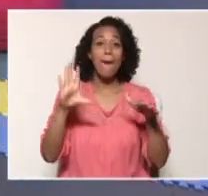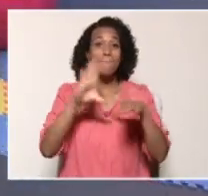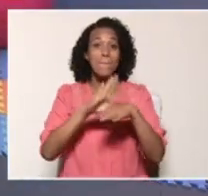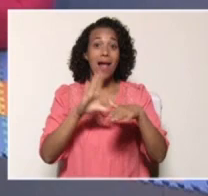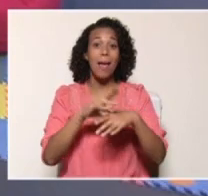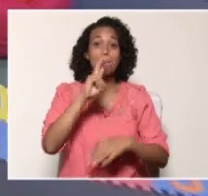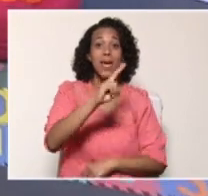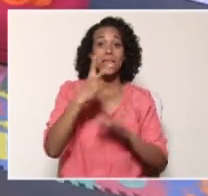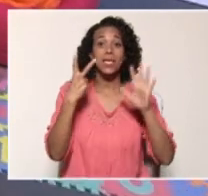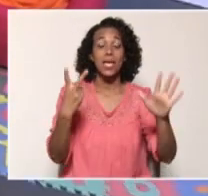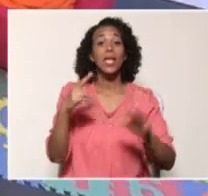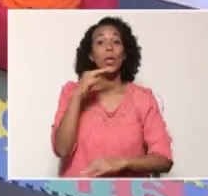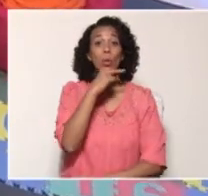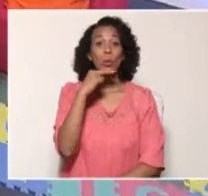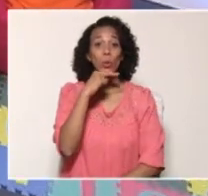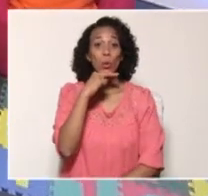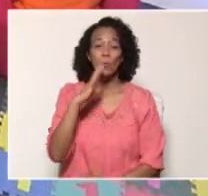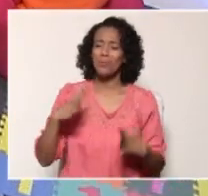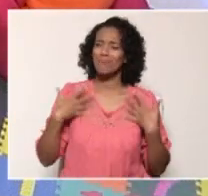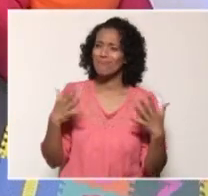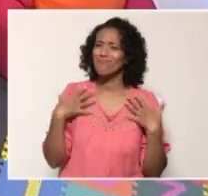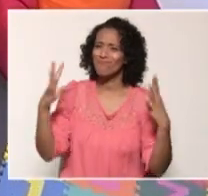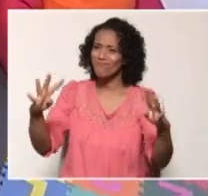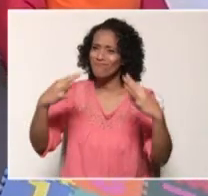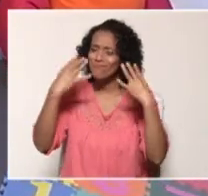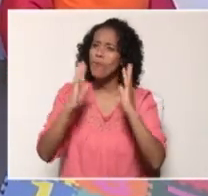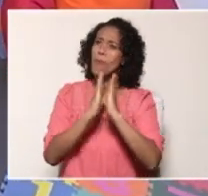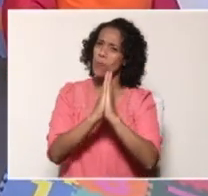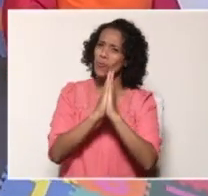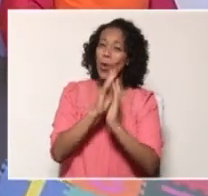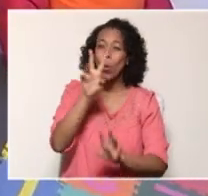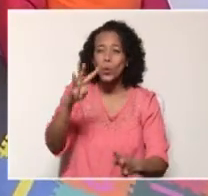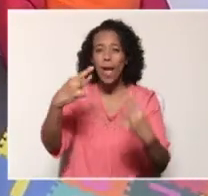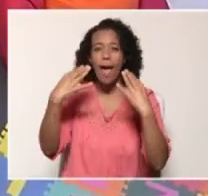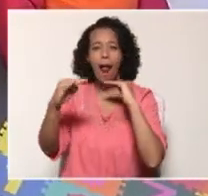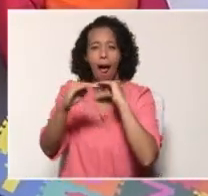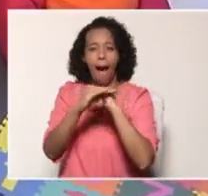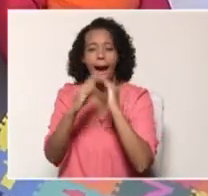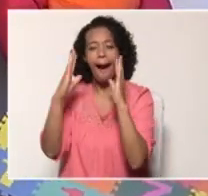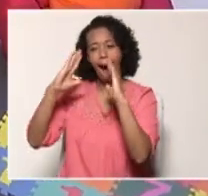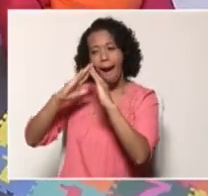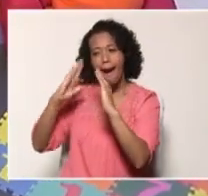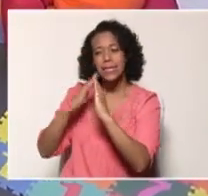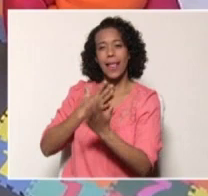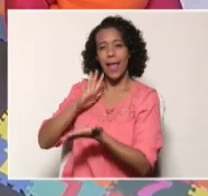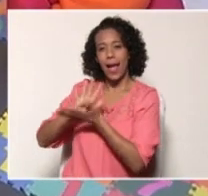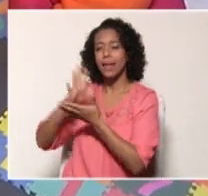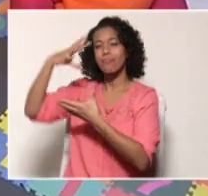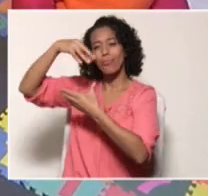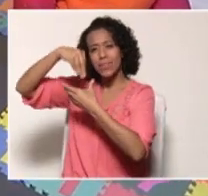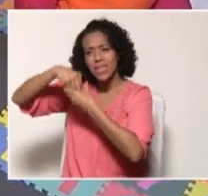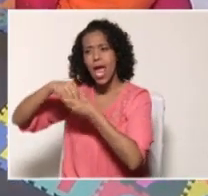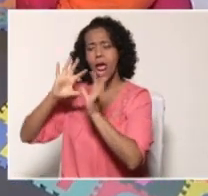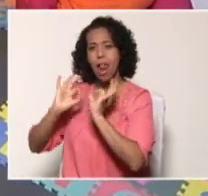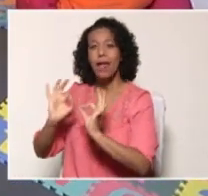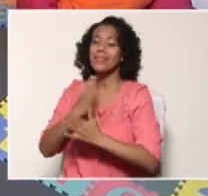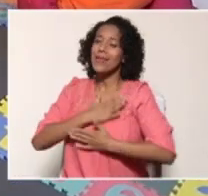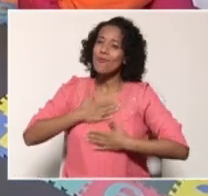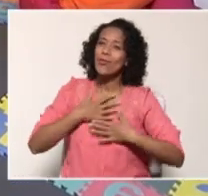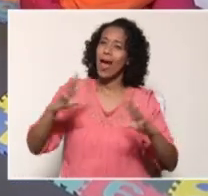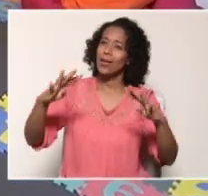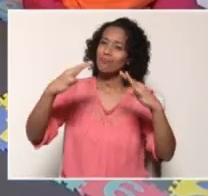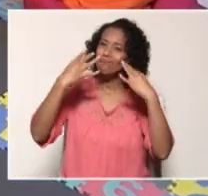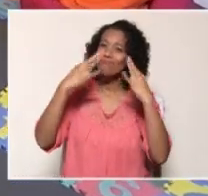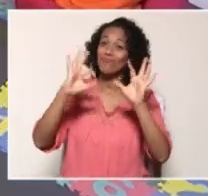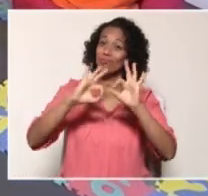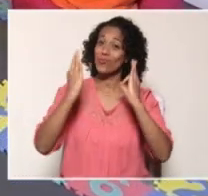martes 27 de octubre y estamos contentos de que por favor ustedes estén allá en casa como debe ser, pero disfrutando